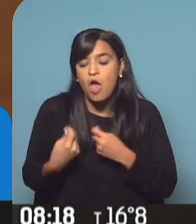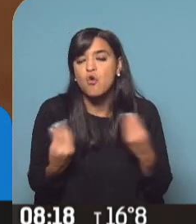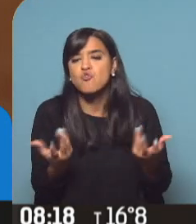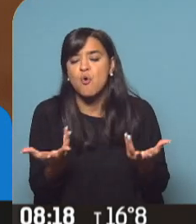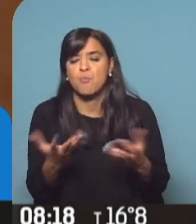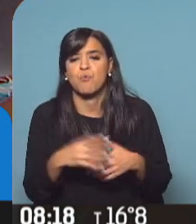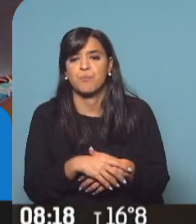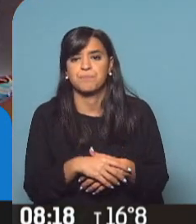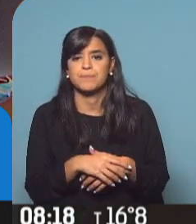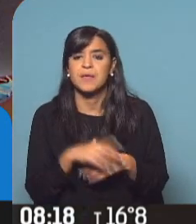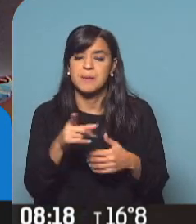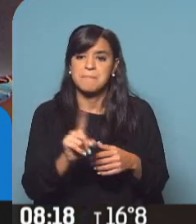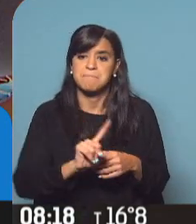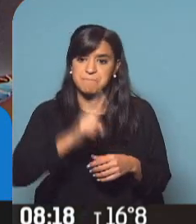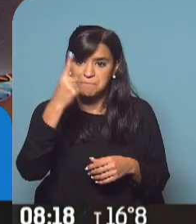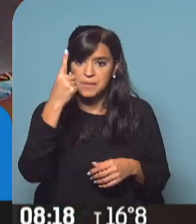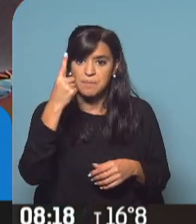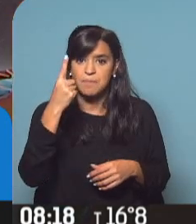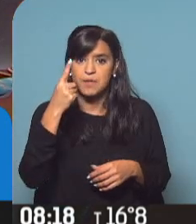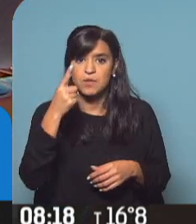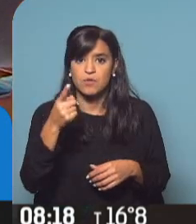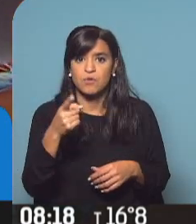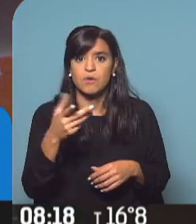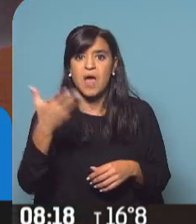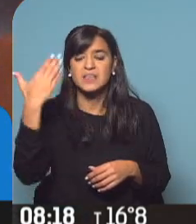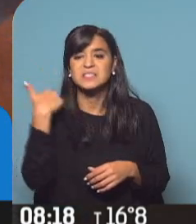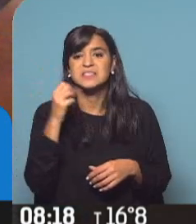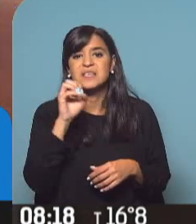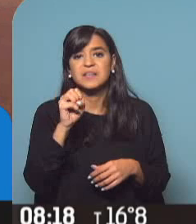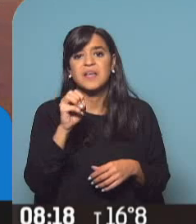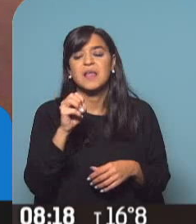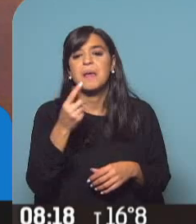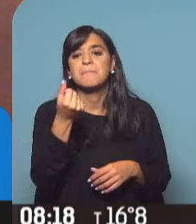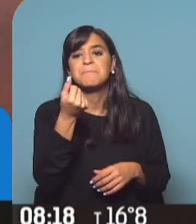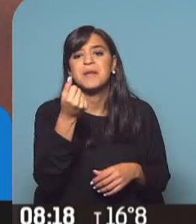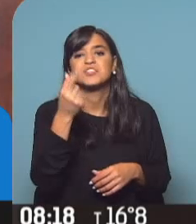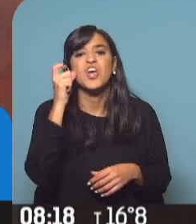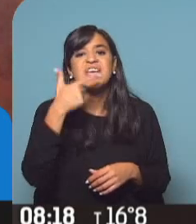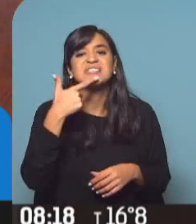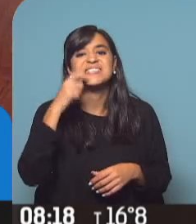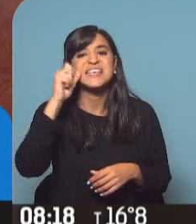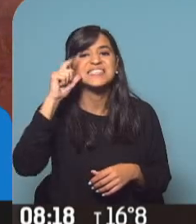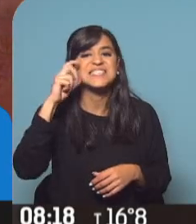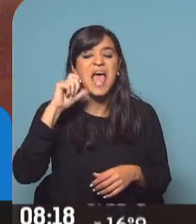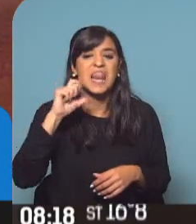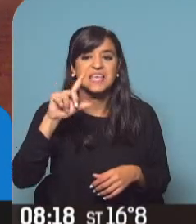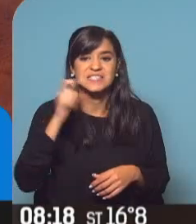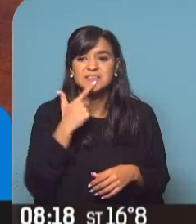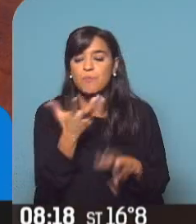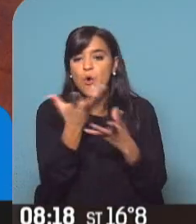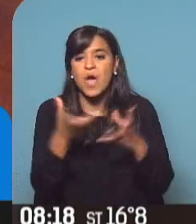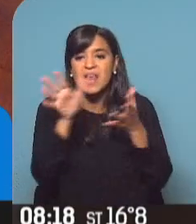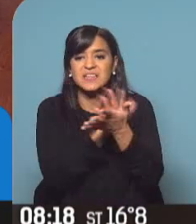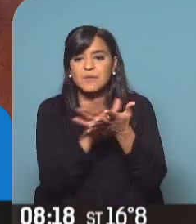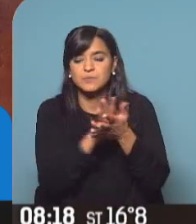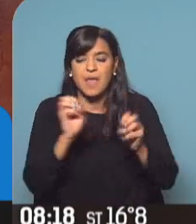bueno en principio son tu nombre de fantasía es llaman precios esenciales son 60 producto de la canasta básica aclaro